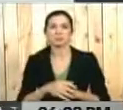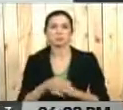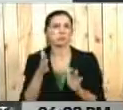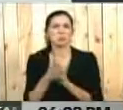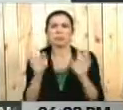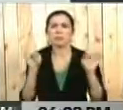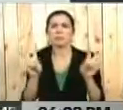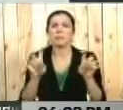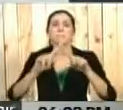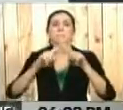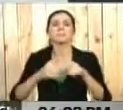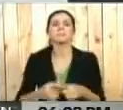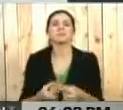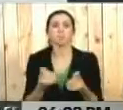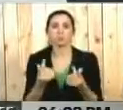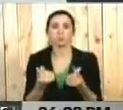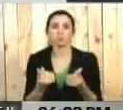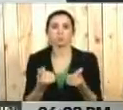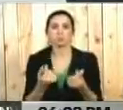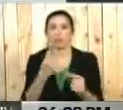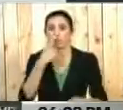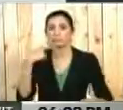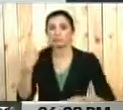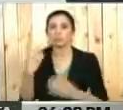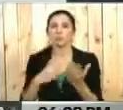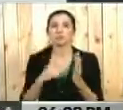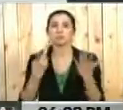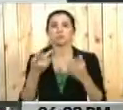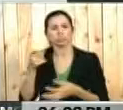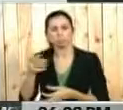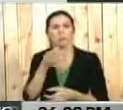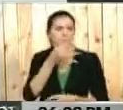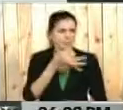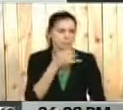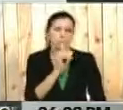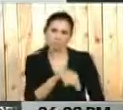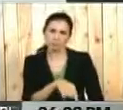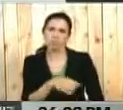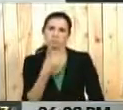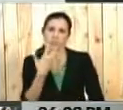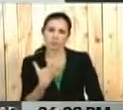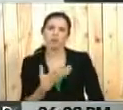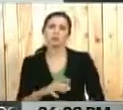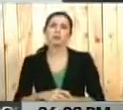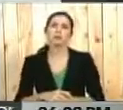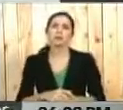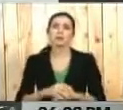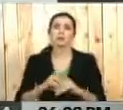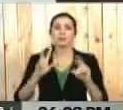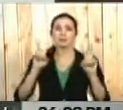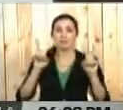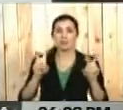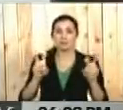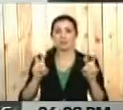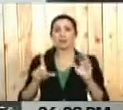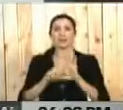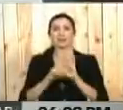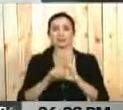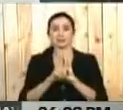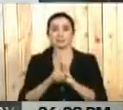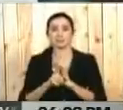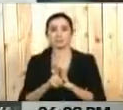del presupuesto. Claro, tú lo has ubicado muy bien. Ese es un tema de legitimidad. Eso le da una